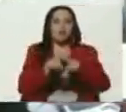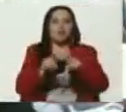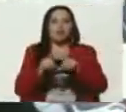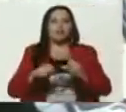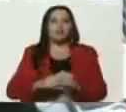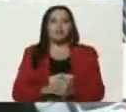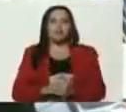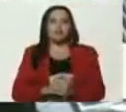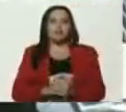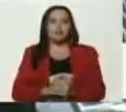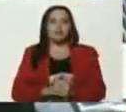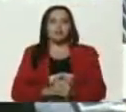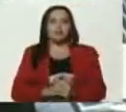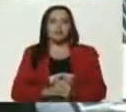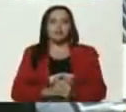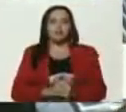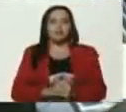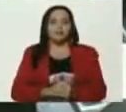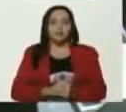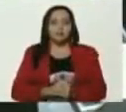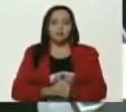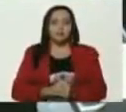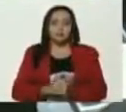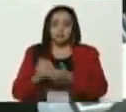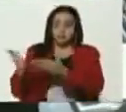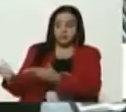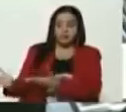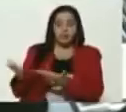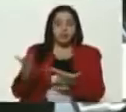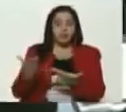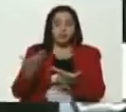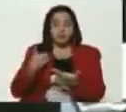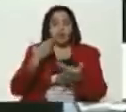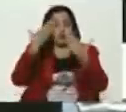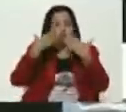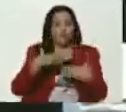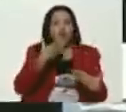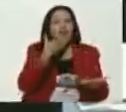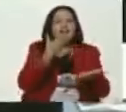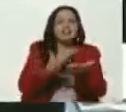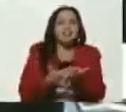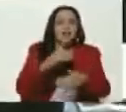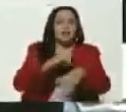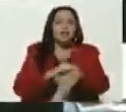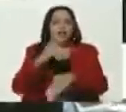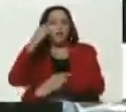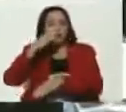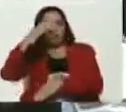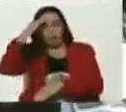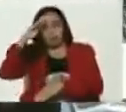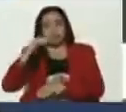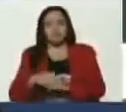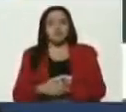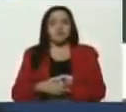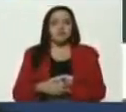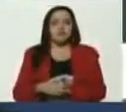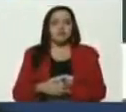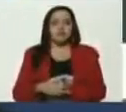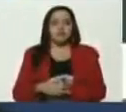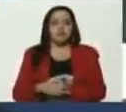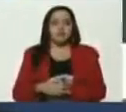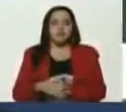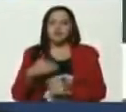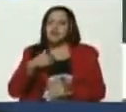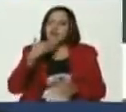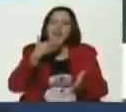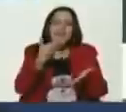son milagrosos. Este que está aquí le debe la vida a los médicos cubanos. Les agradezco profundamente el esfuerzo y